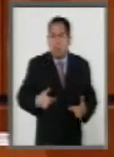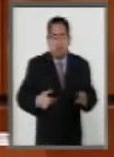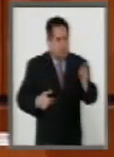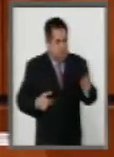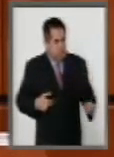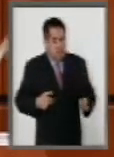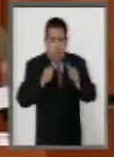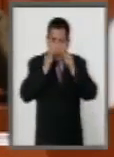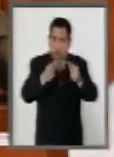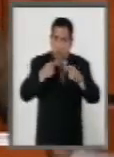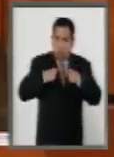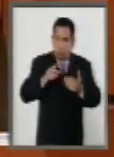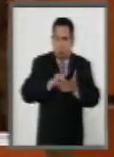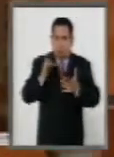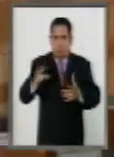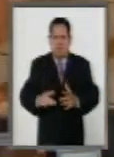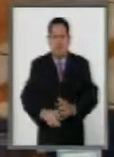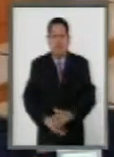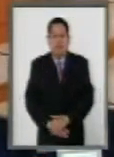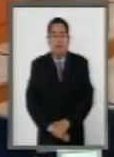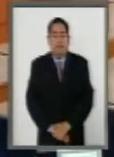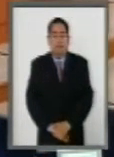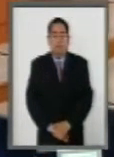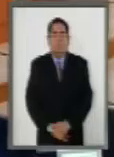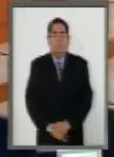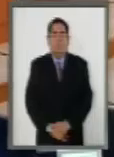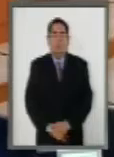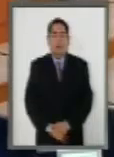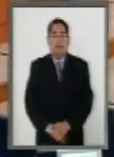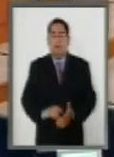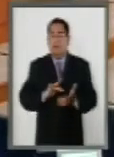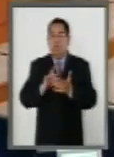humanos. Por su atención, muchas gracias. Gracias, senador.